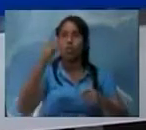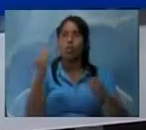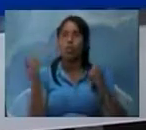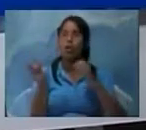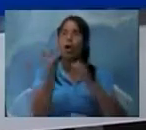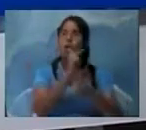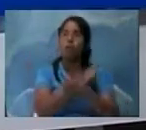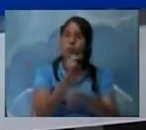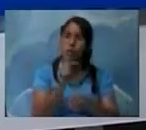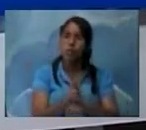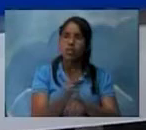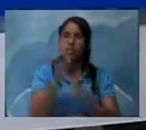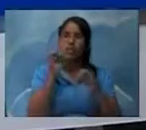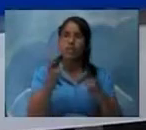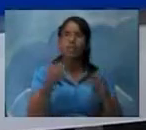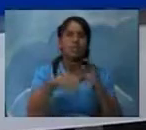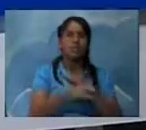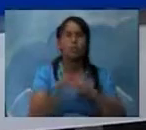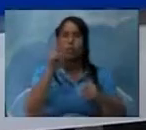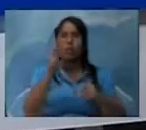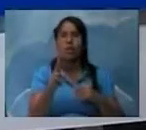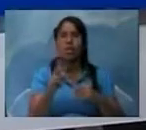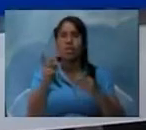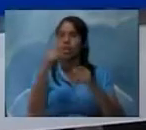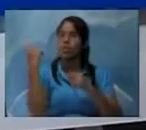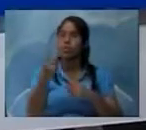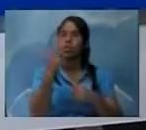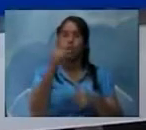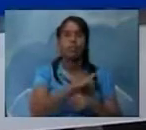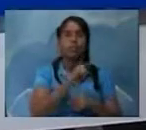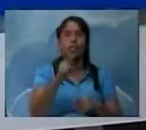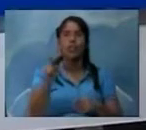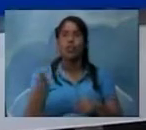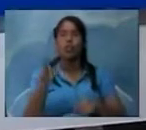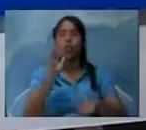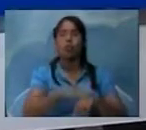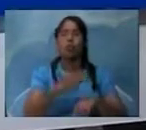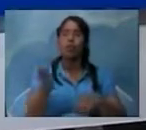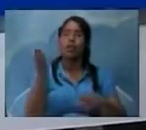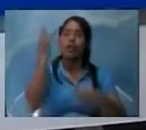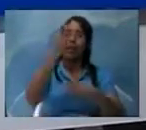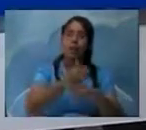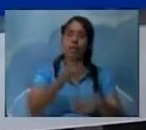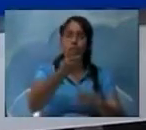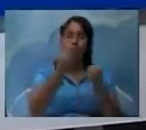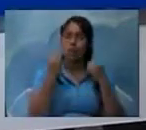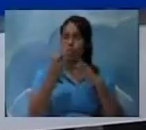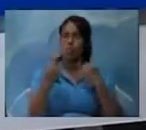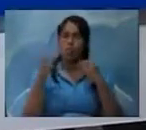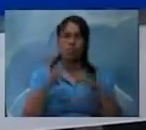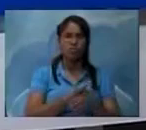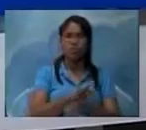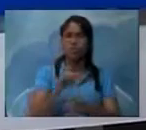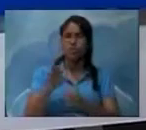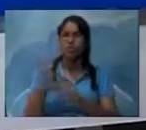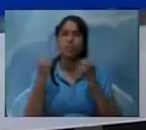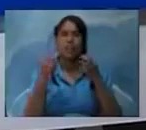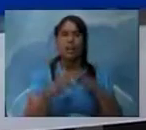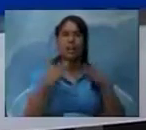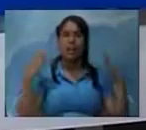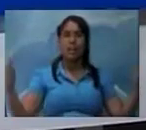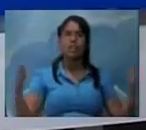proteger. Ni se va a notar la ausencia de ellos, porque entre una multitud tan grande, toda